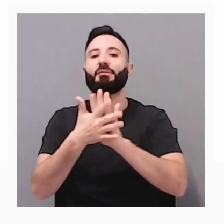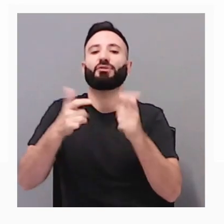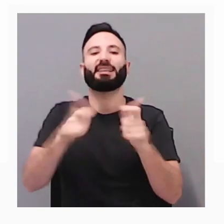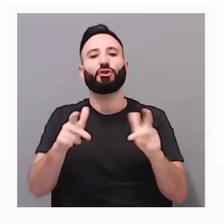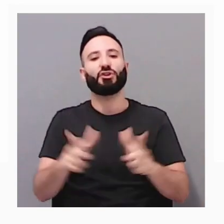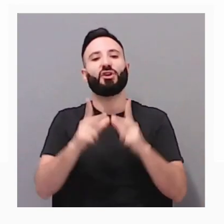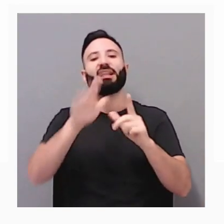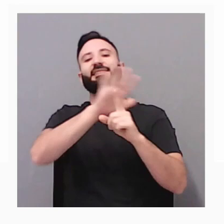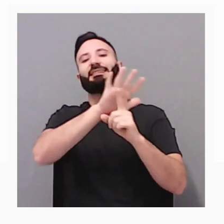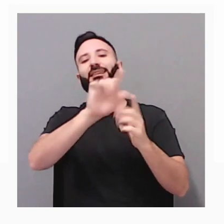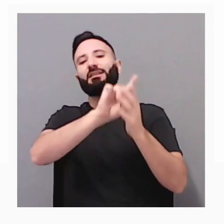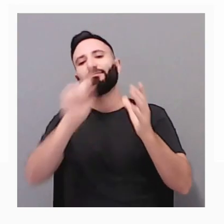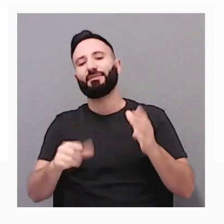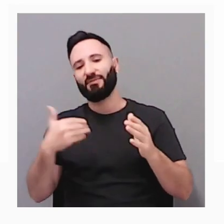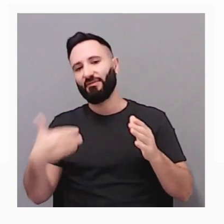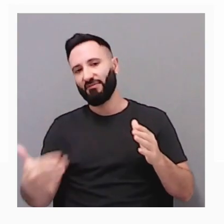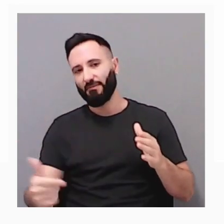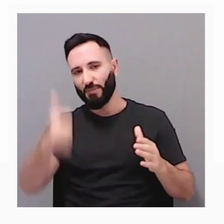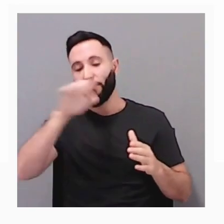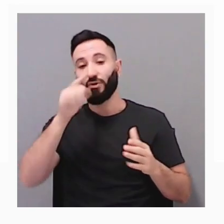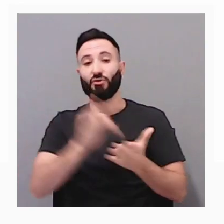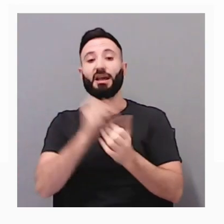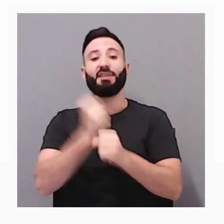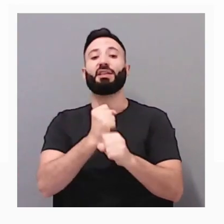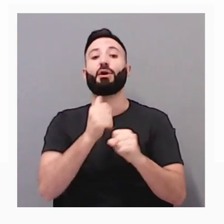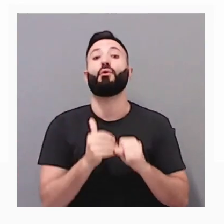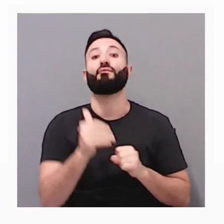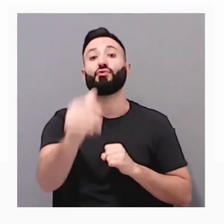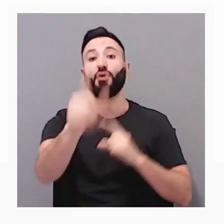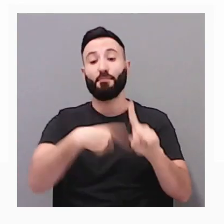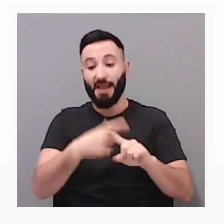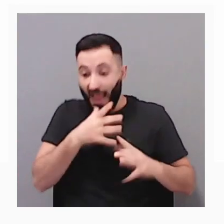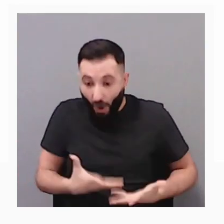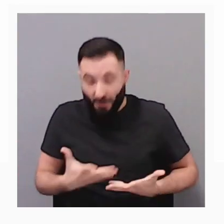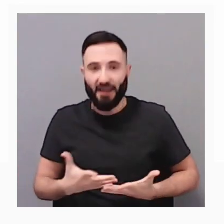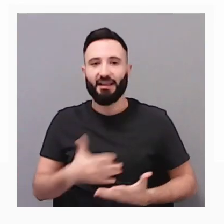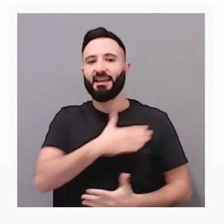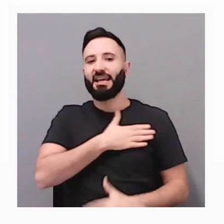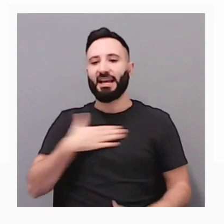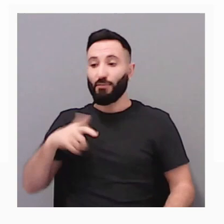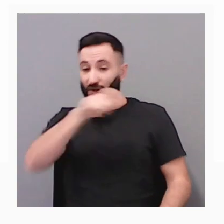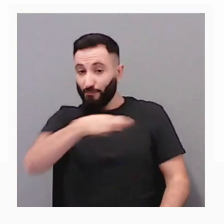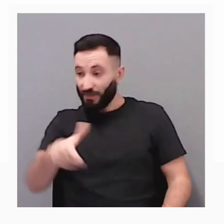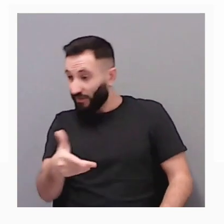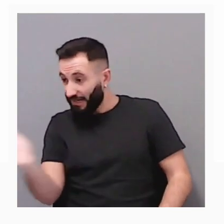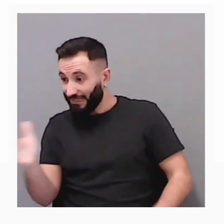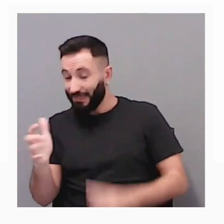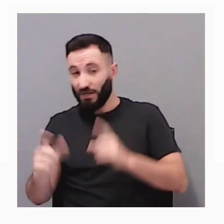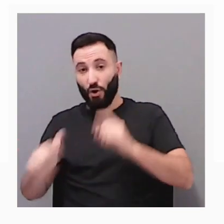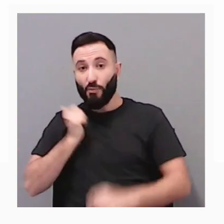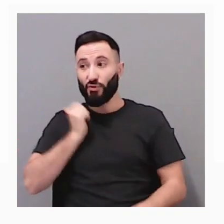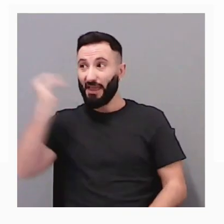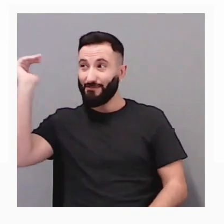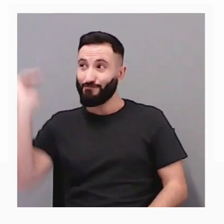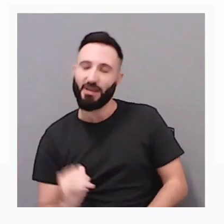desfavorecidos, porque como son los empleos del futuro y del presente, hemos dicho, queremos que estas poblaciones que tienen menos oportunidades